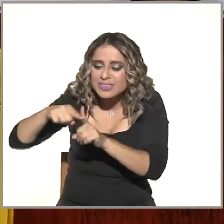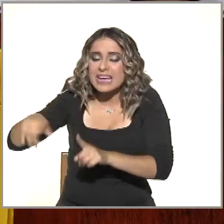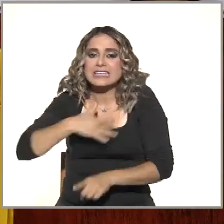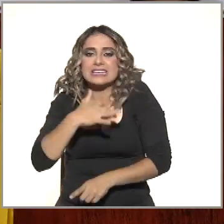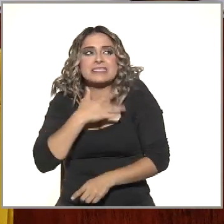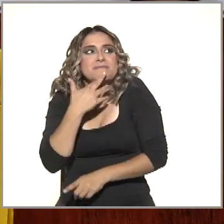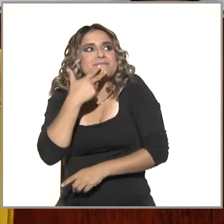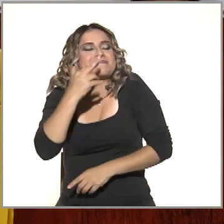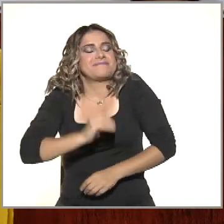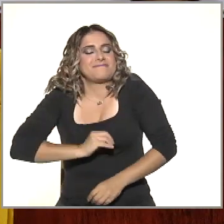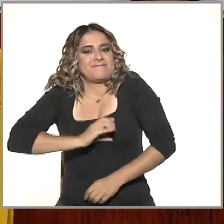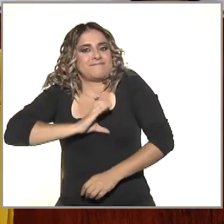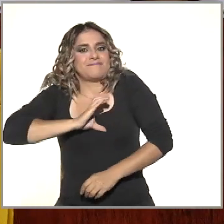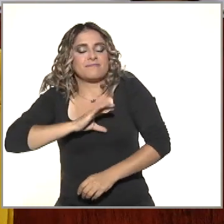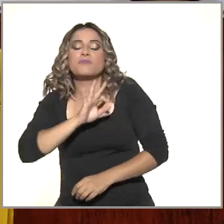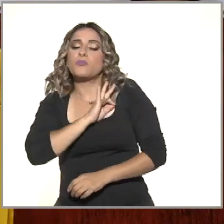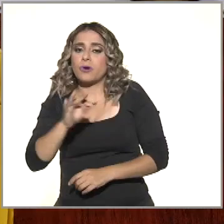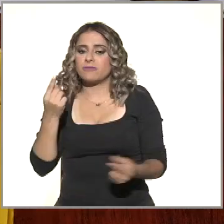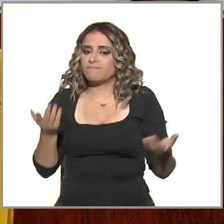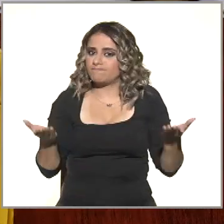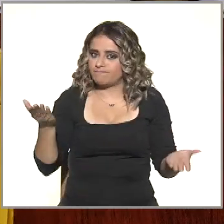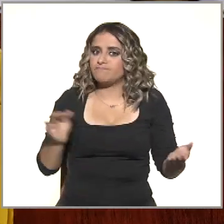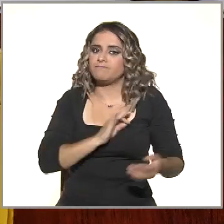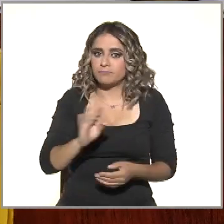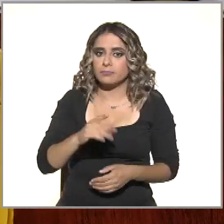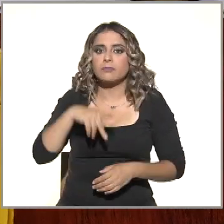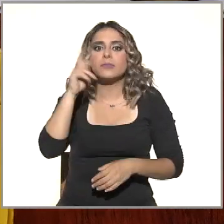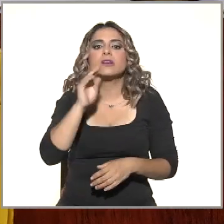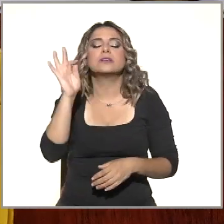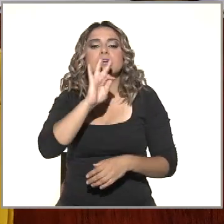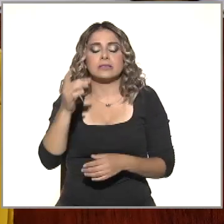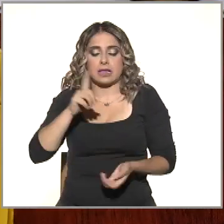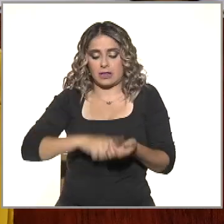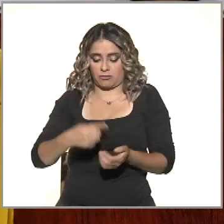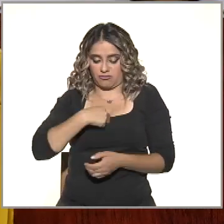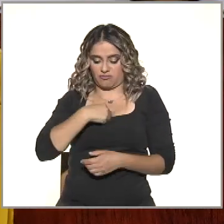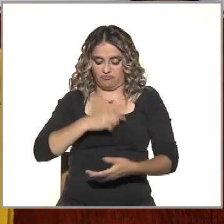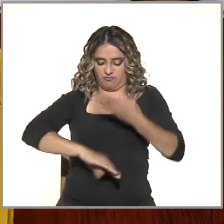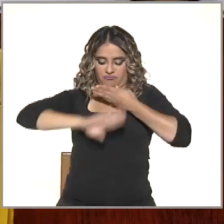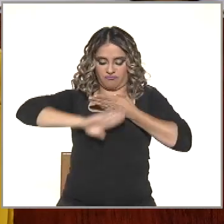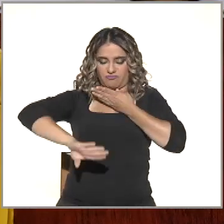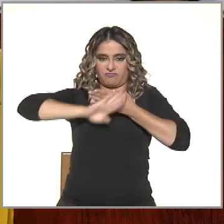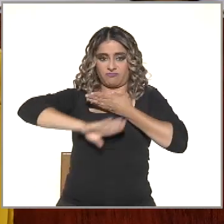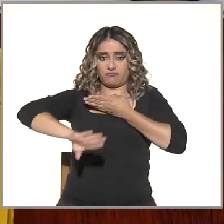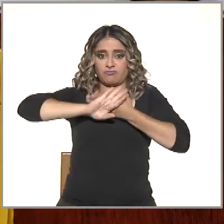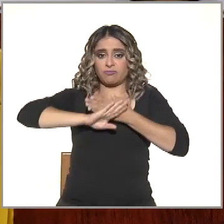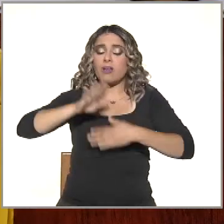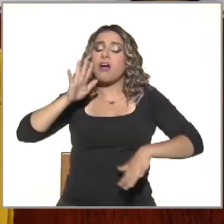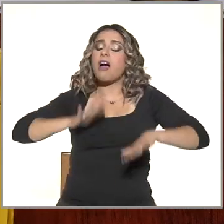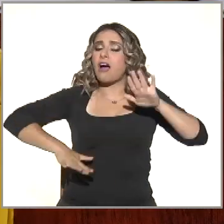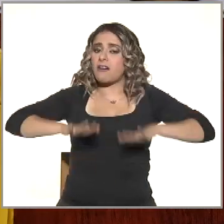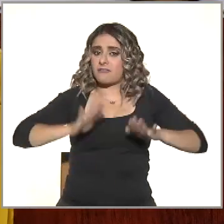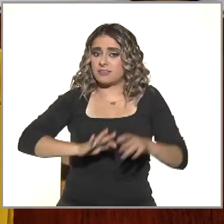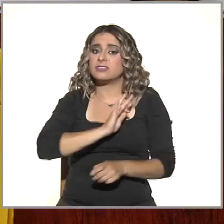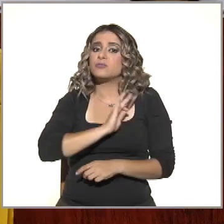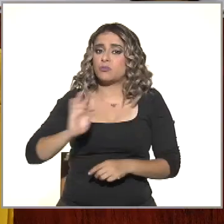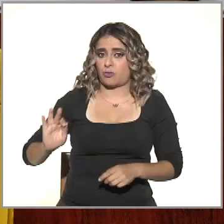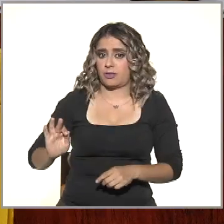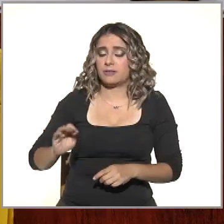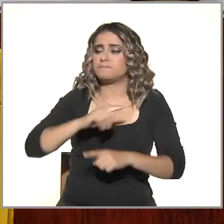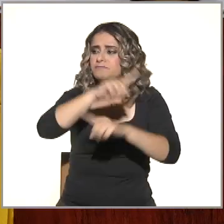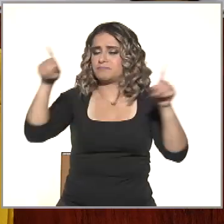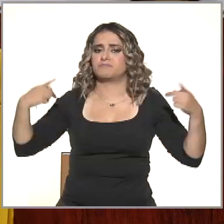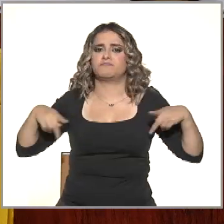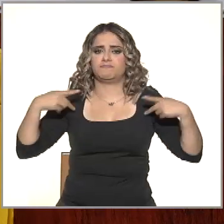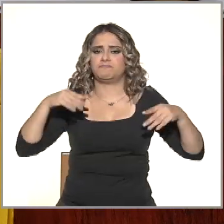nos ayuden a estar mejor. Pero también, ¿qué tal las palabras que nosotros mismos nos decimos? Esas palabras que nadie escucha, pero que solo